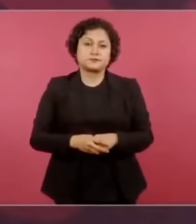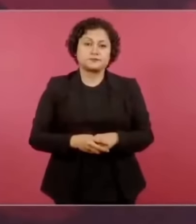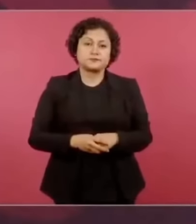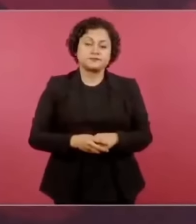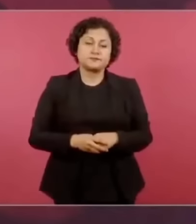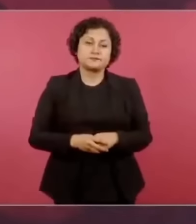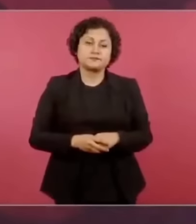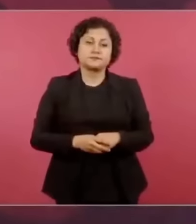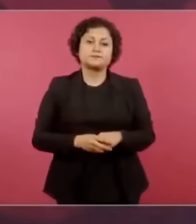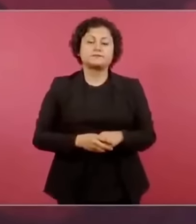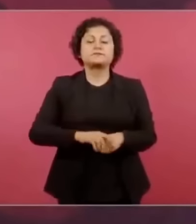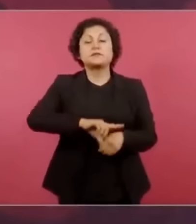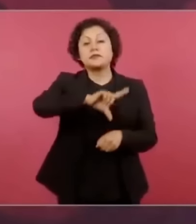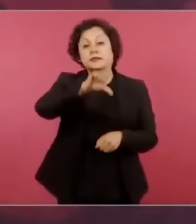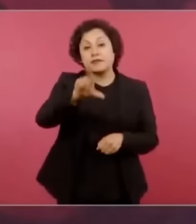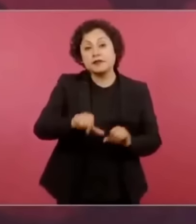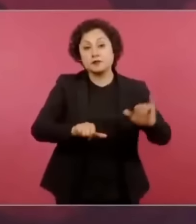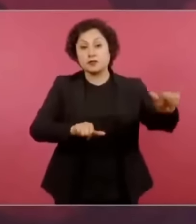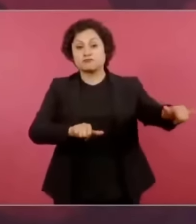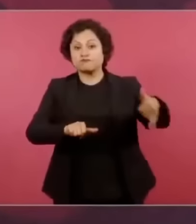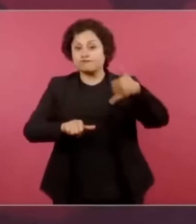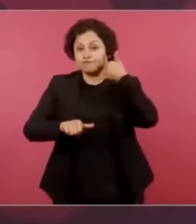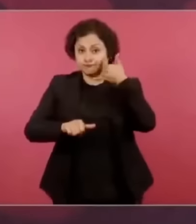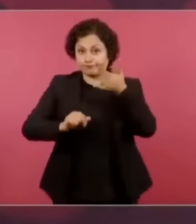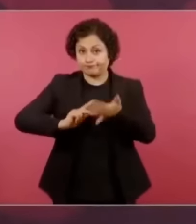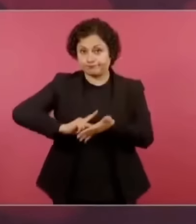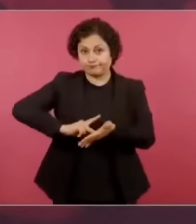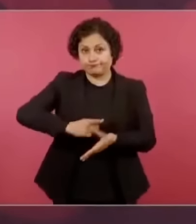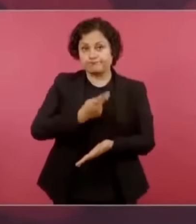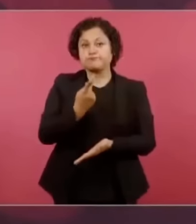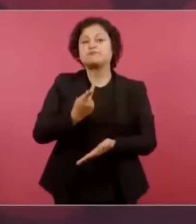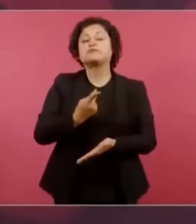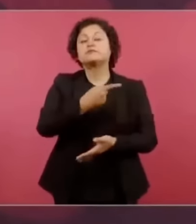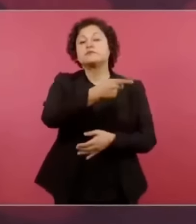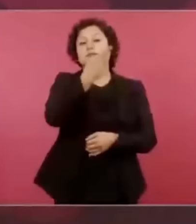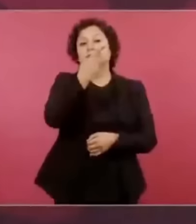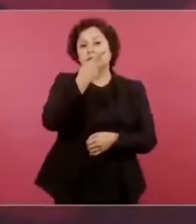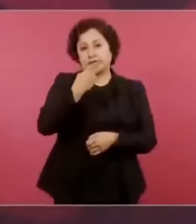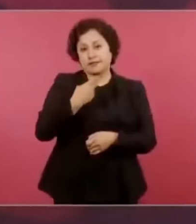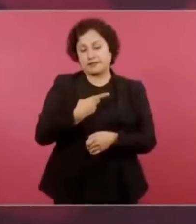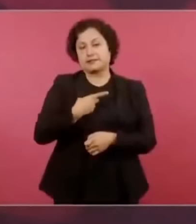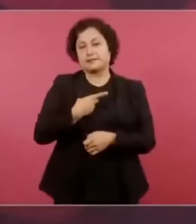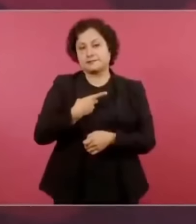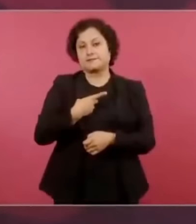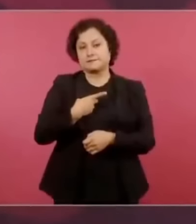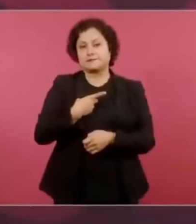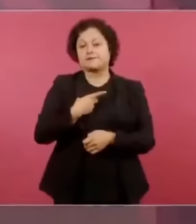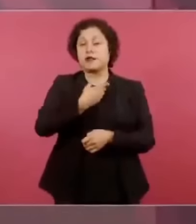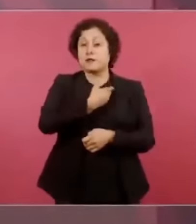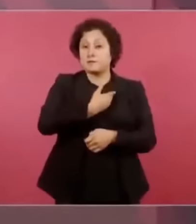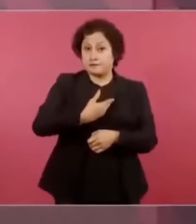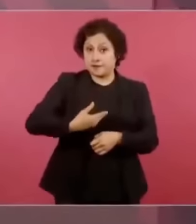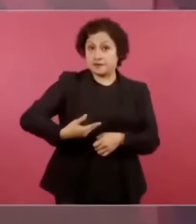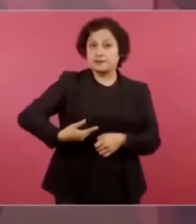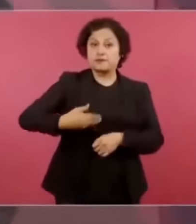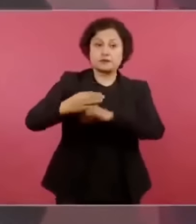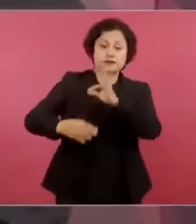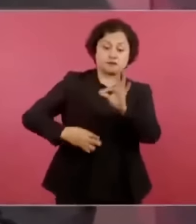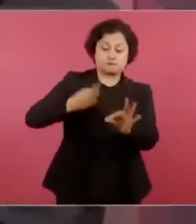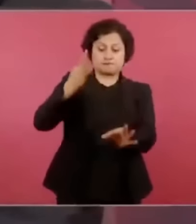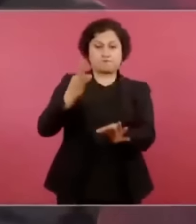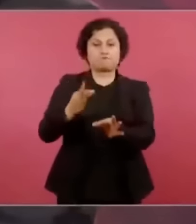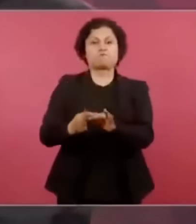me vuelve a hablar y me dice que el presidente va a cumplir con su